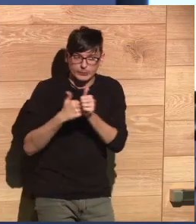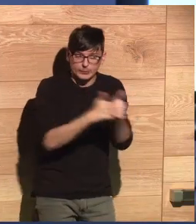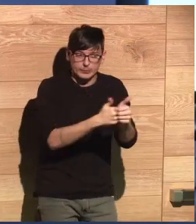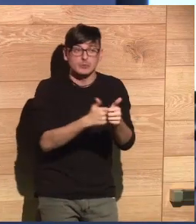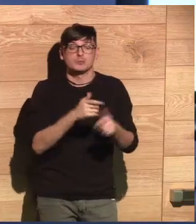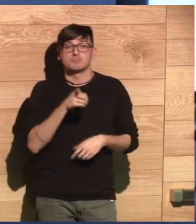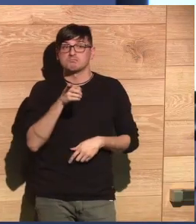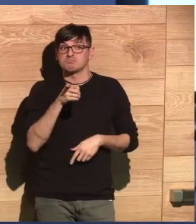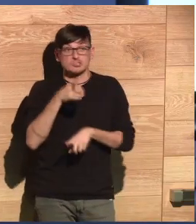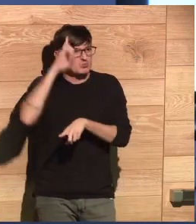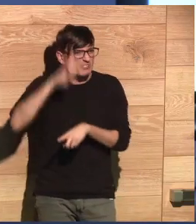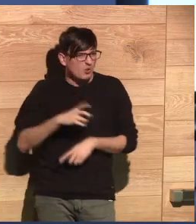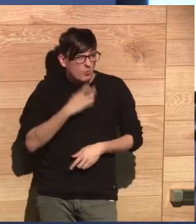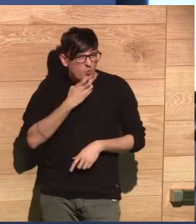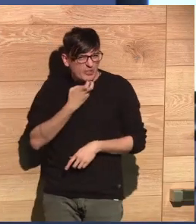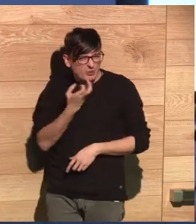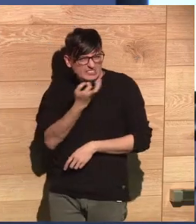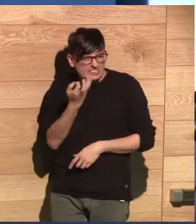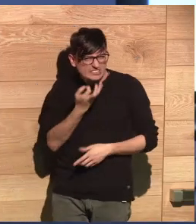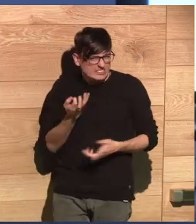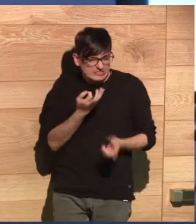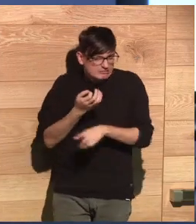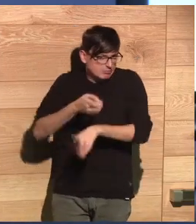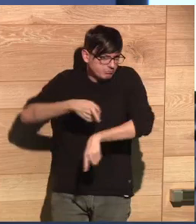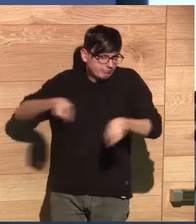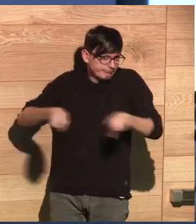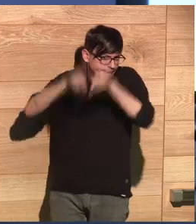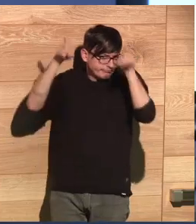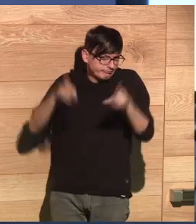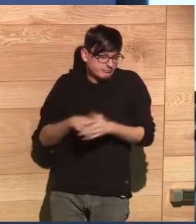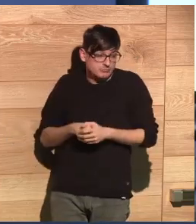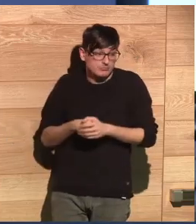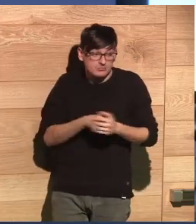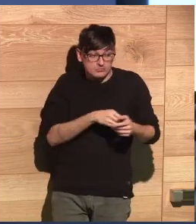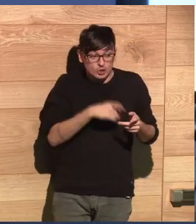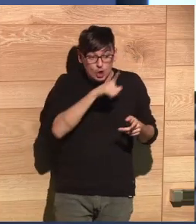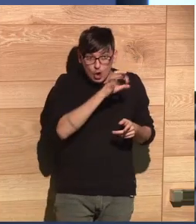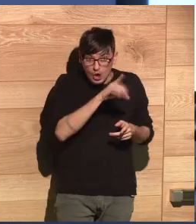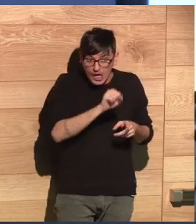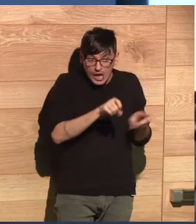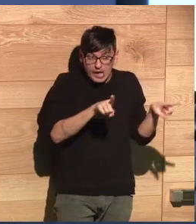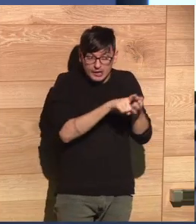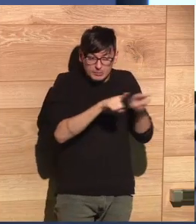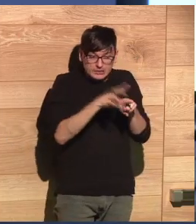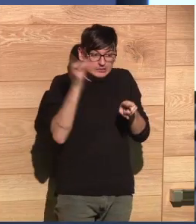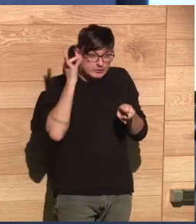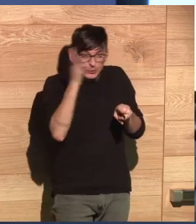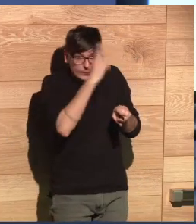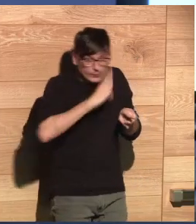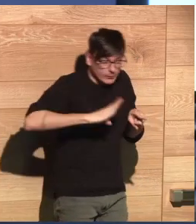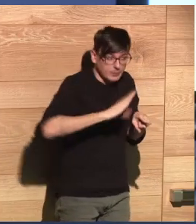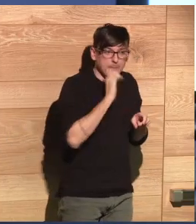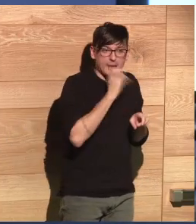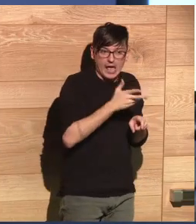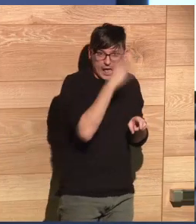Ella no sabía qué era ser judío, pero lo mismo le daba. Lola y sus hermanas lo escondieron en la cantina. Al